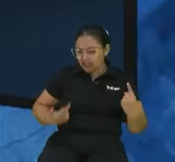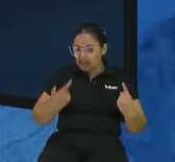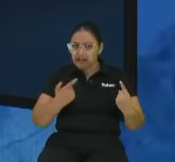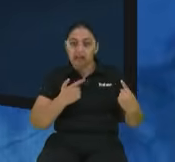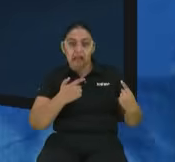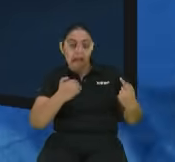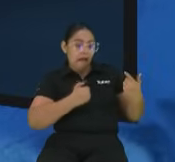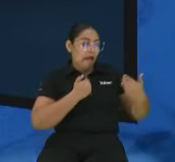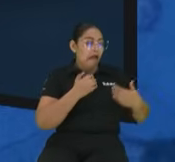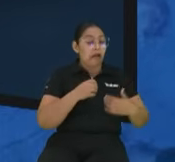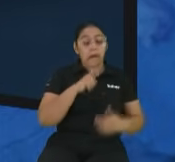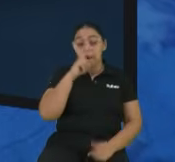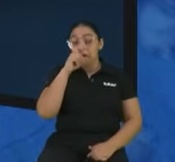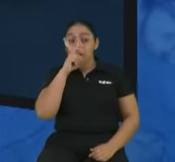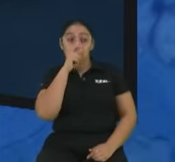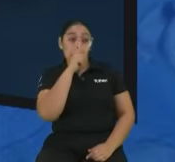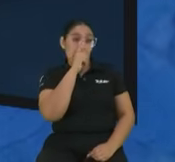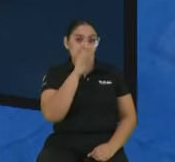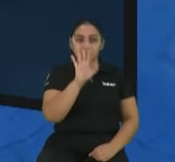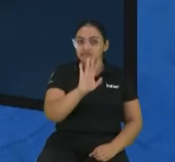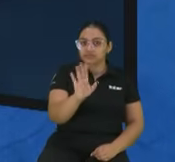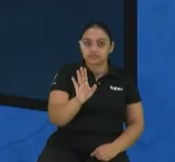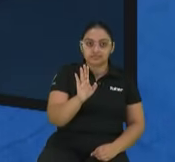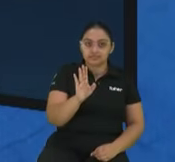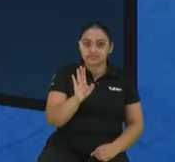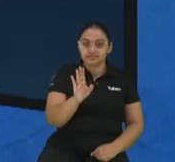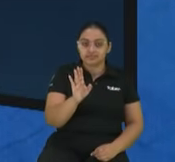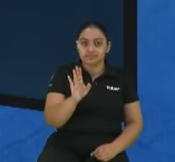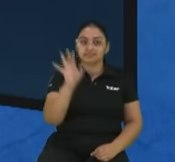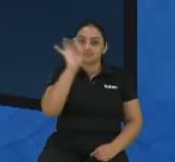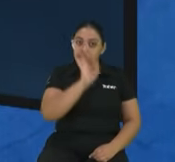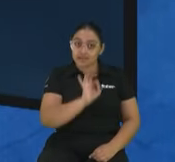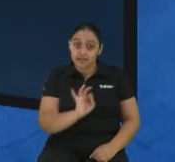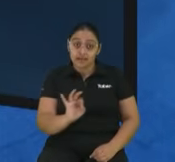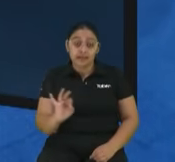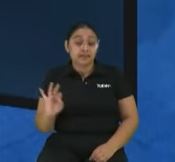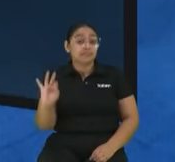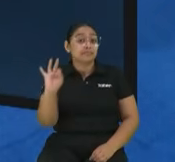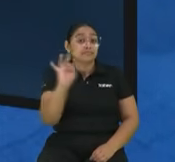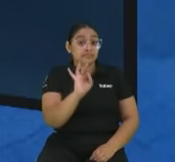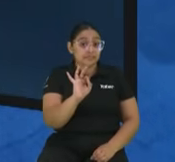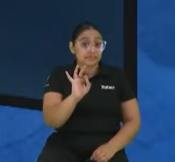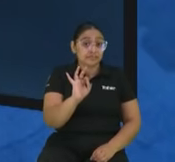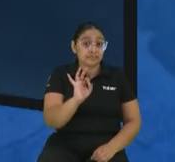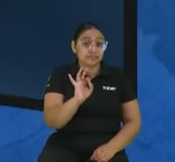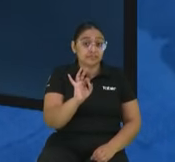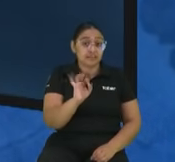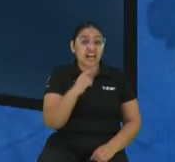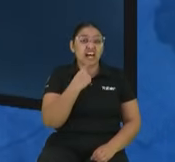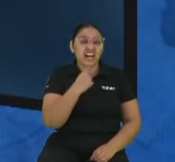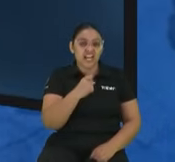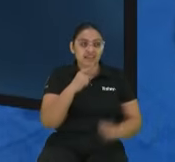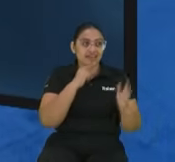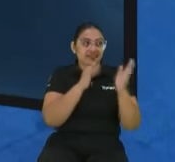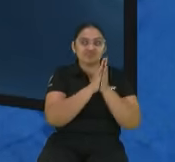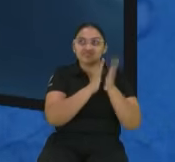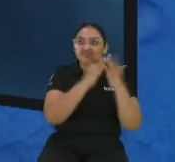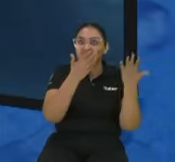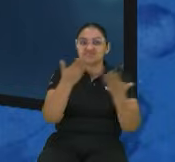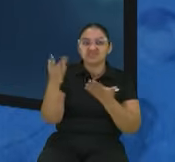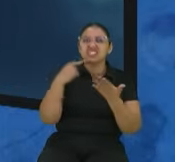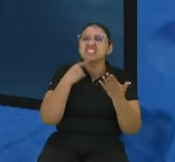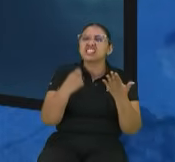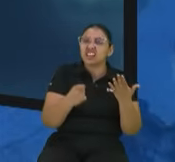más albese en esto el que se hubiere de alabar dos puntos en qué debe